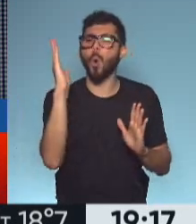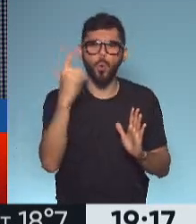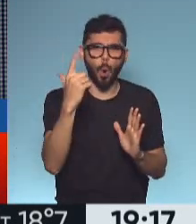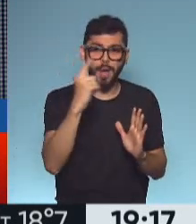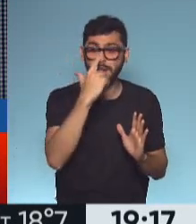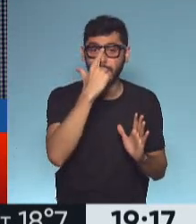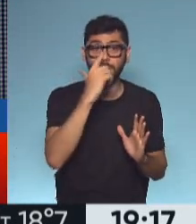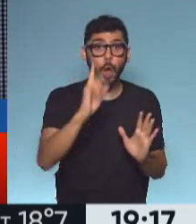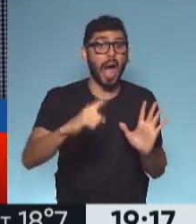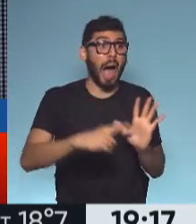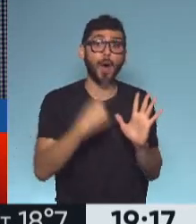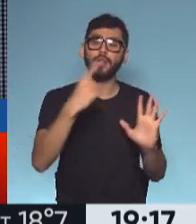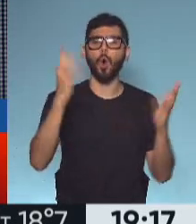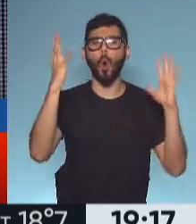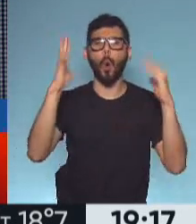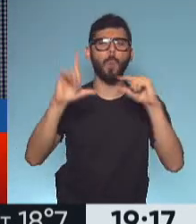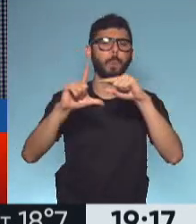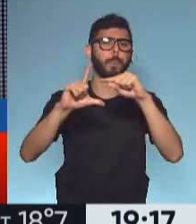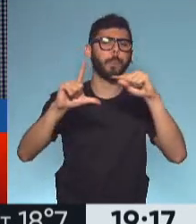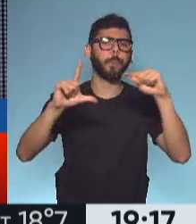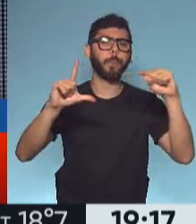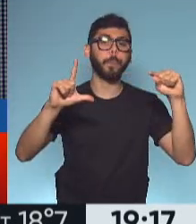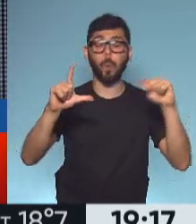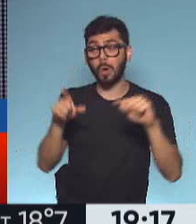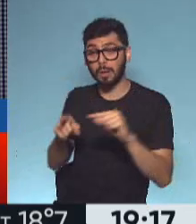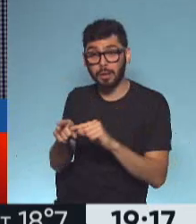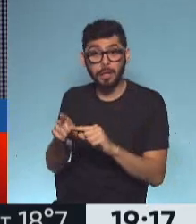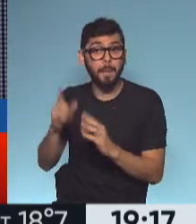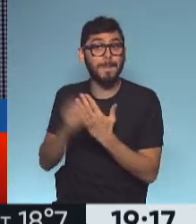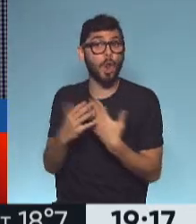celebrando la estabilidad, Goyán diciendo si nos quedamos estables así, el sistema colapsa.